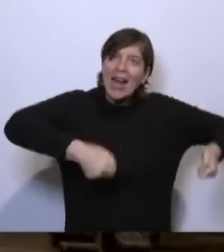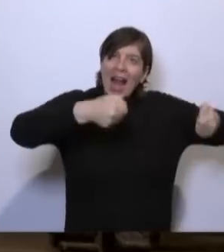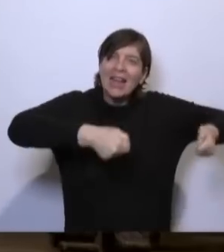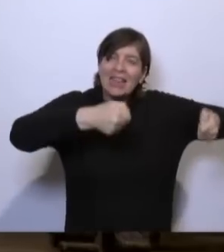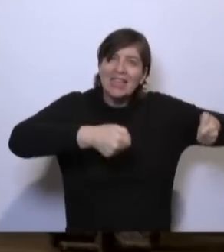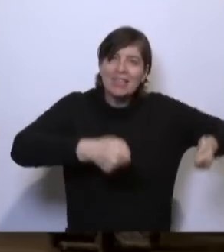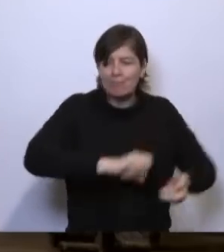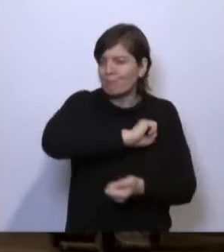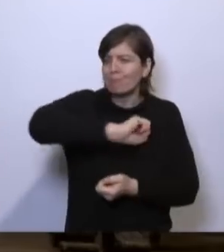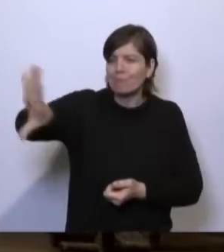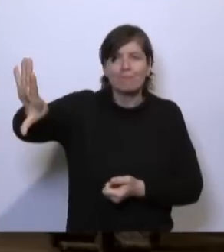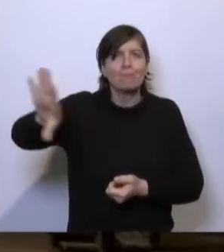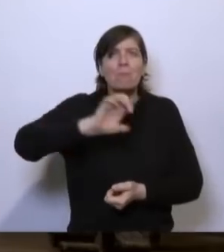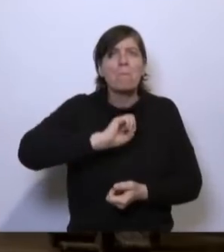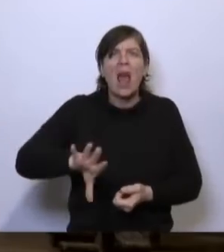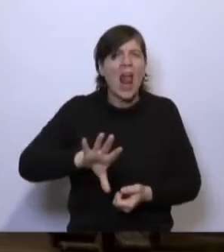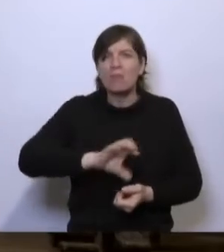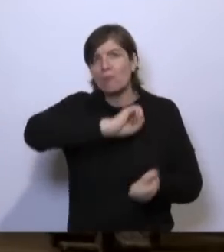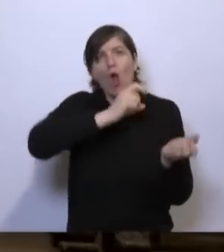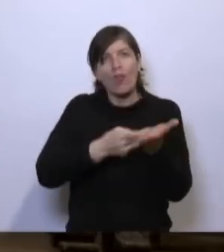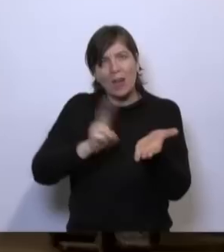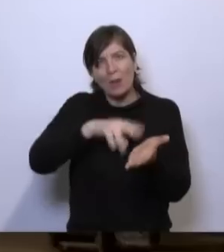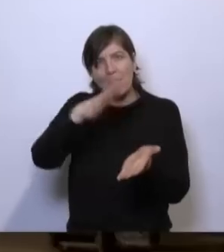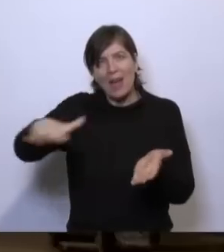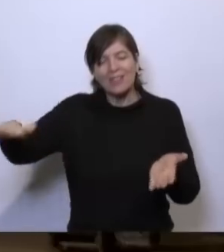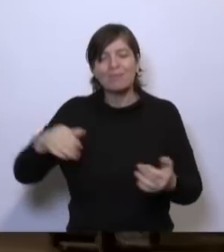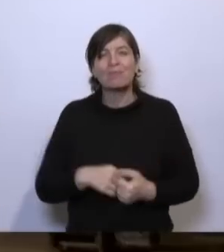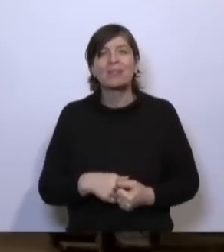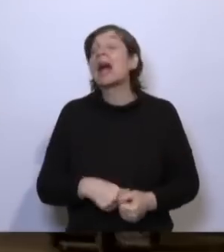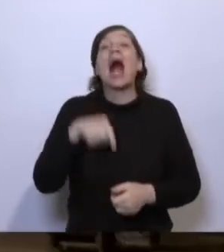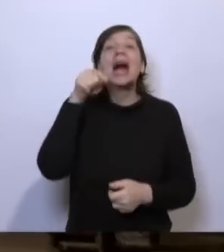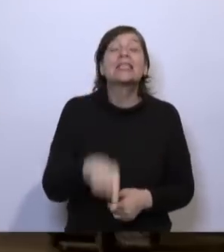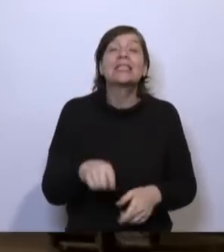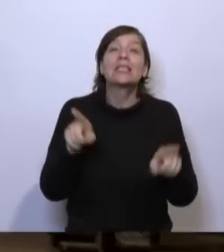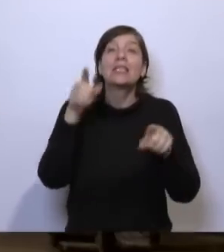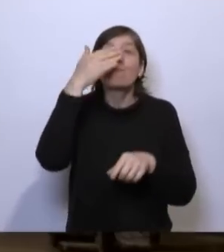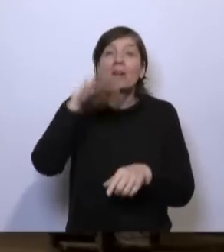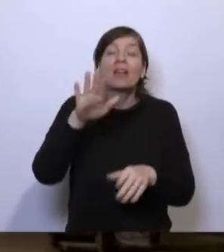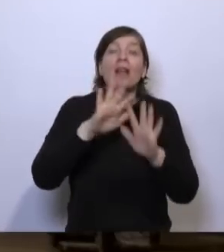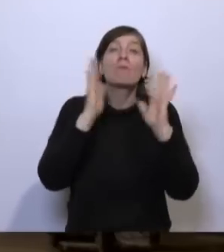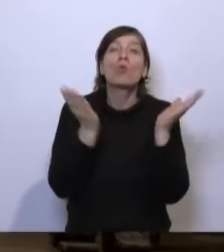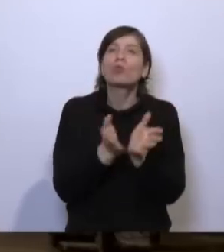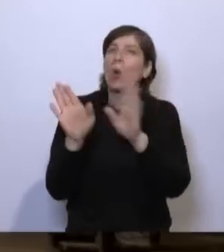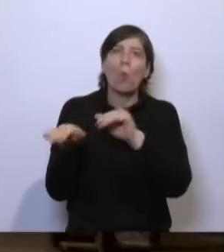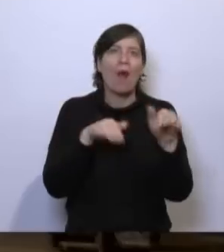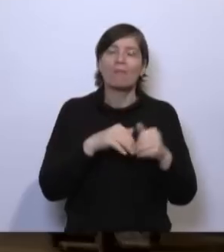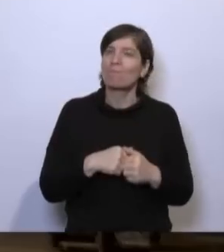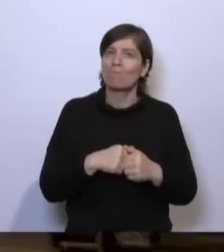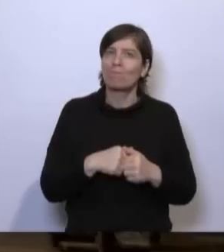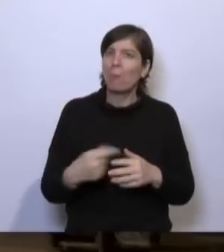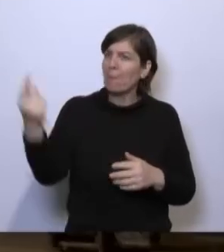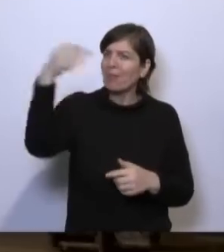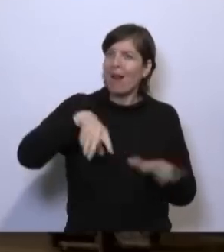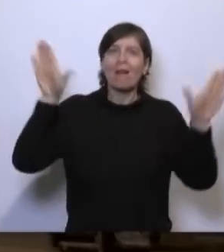canastas y tiran lo que no sirve. Así sucederá al fin del mundo. Vendrán